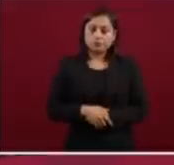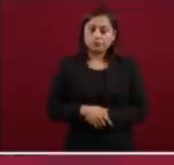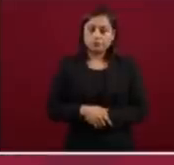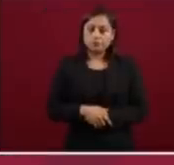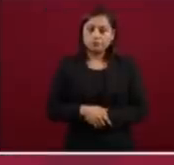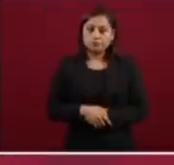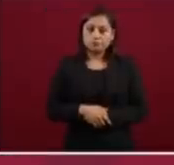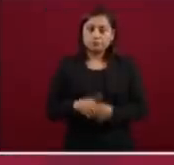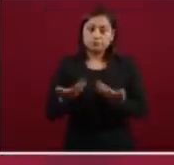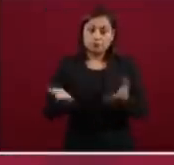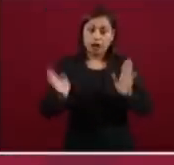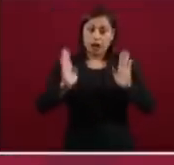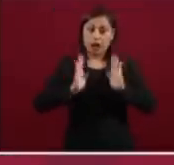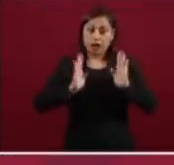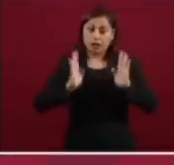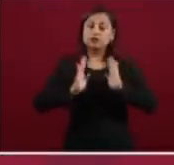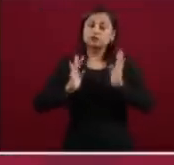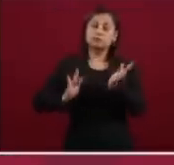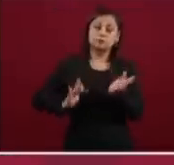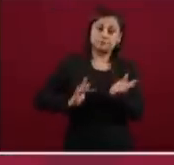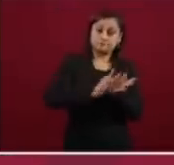trabajo el ejército